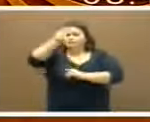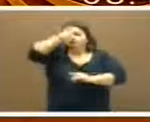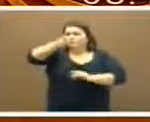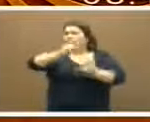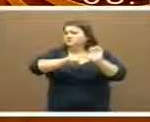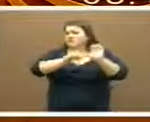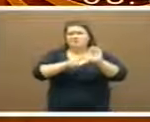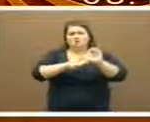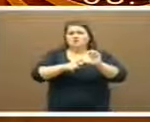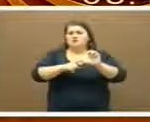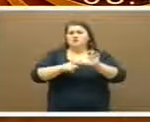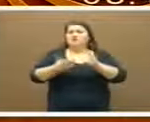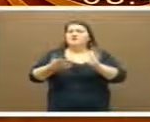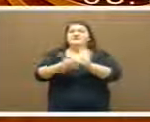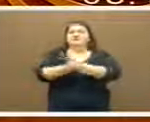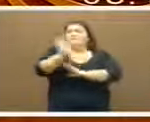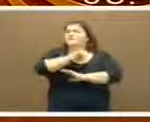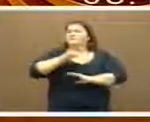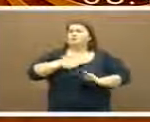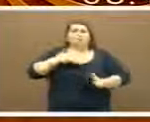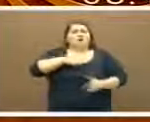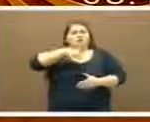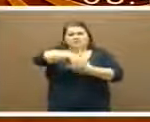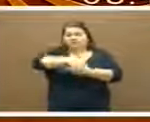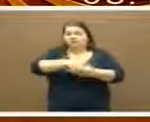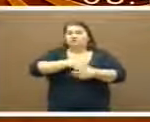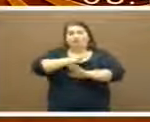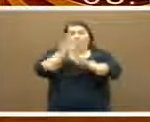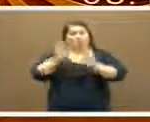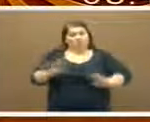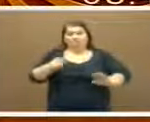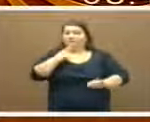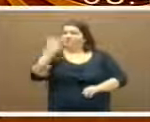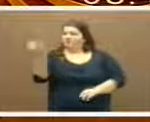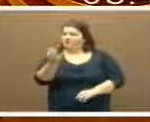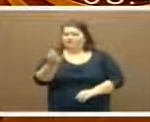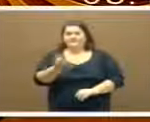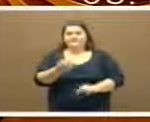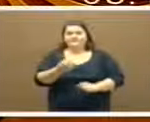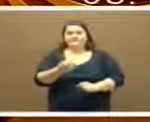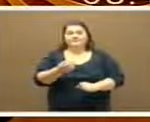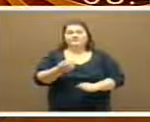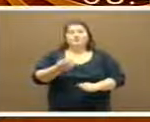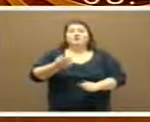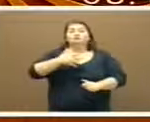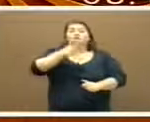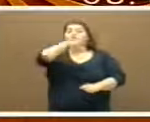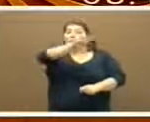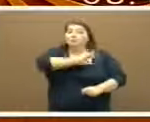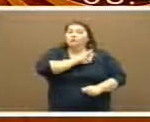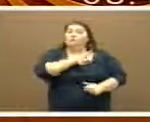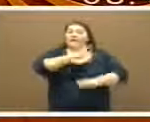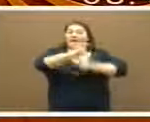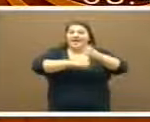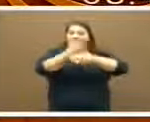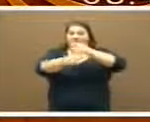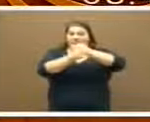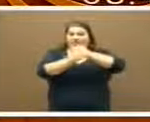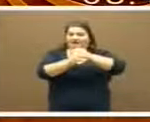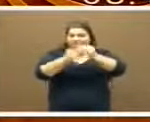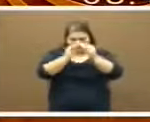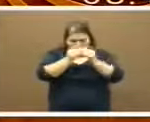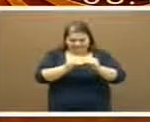pueblos extremeños que integran nuestra comunidad. Y no quería terminar sin decirle que podría haber hecho usted enmiendas que